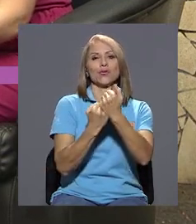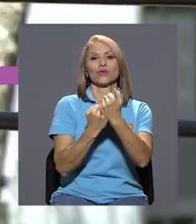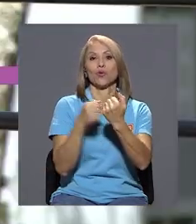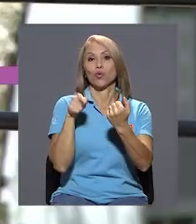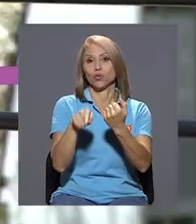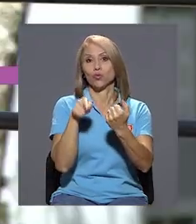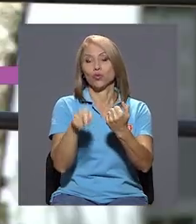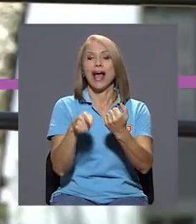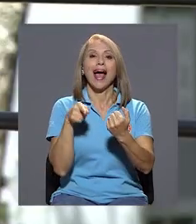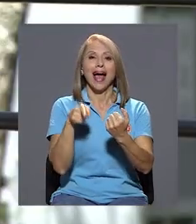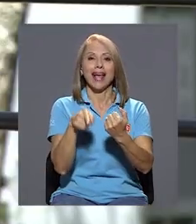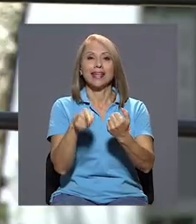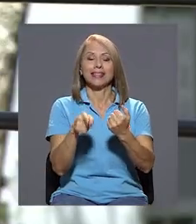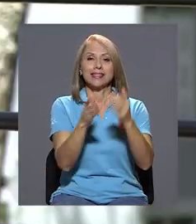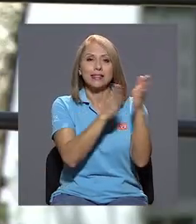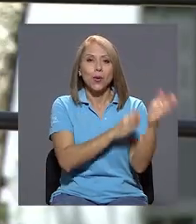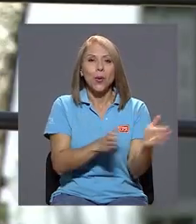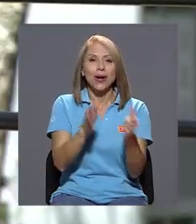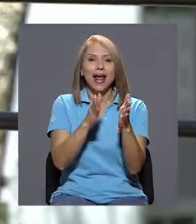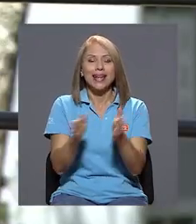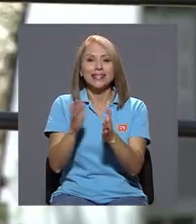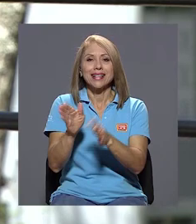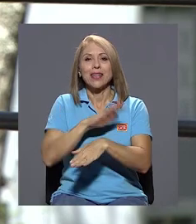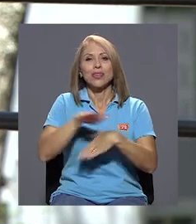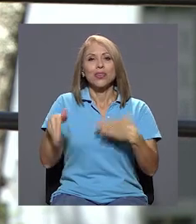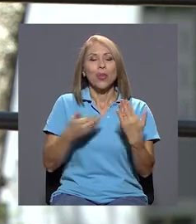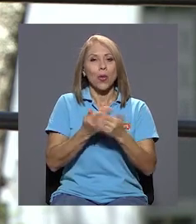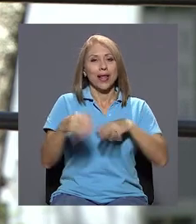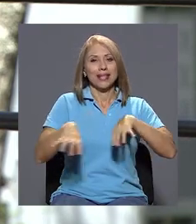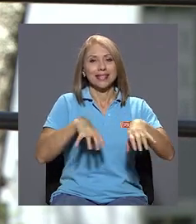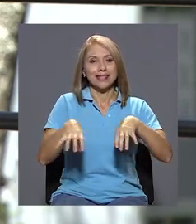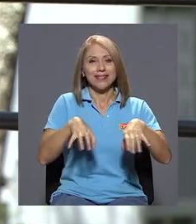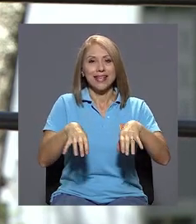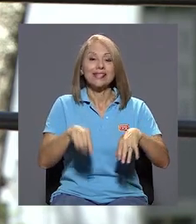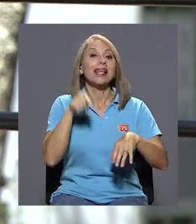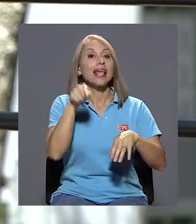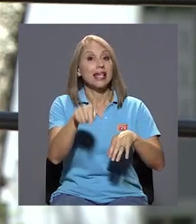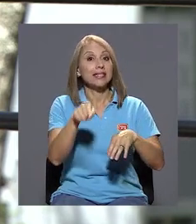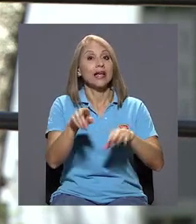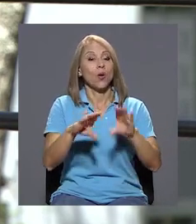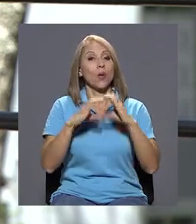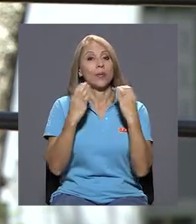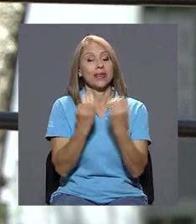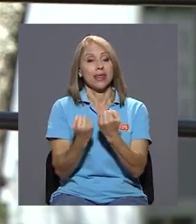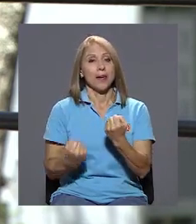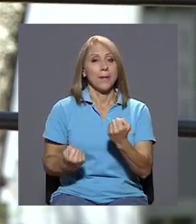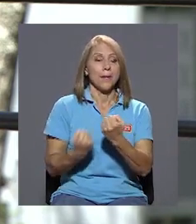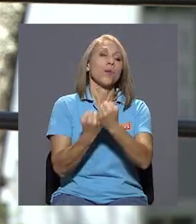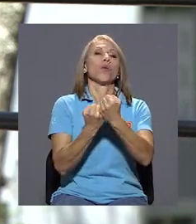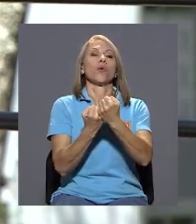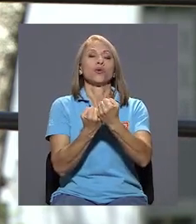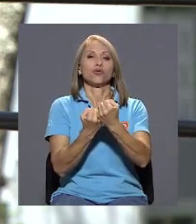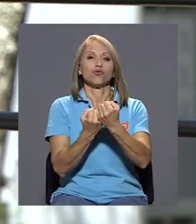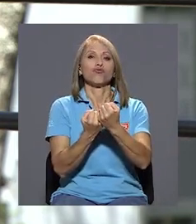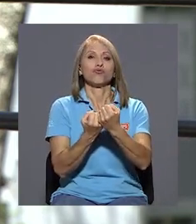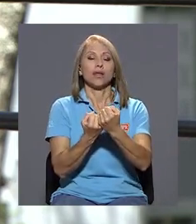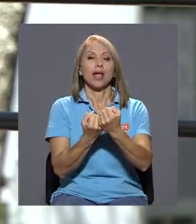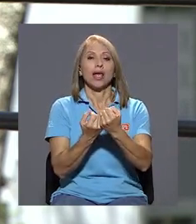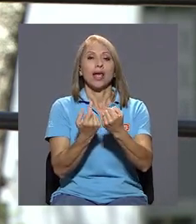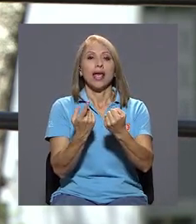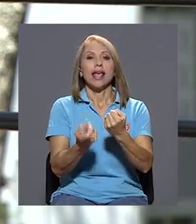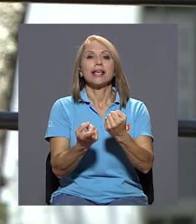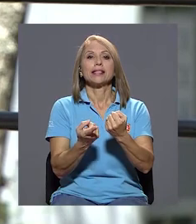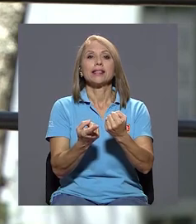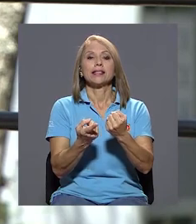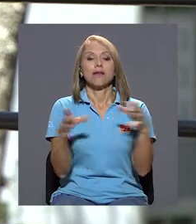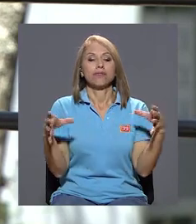apoyo, ese comité de apoyo es donde se organizan todas las actividades, ese comité de apoyo, importante destacar, perdón,